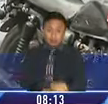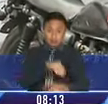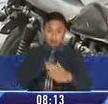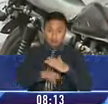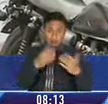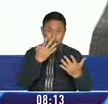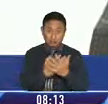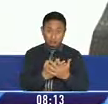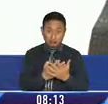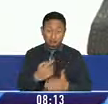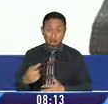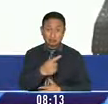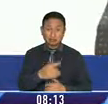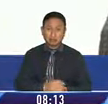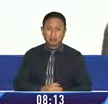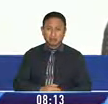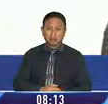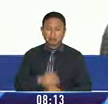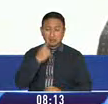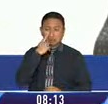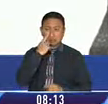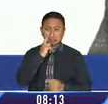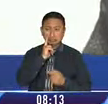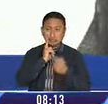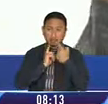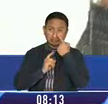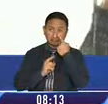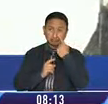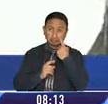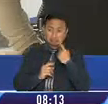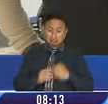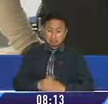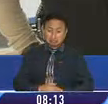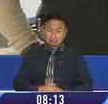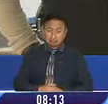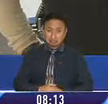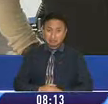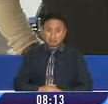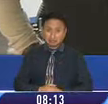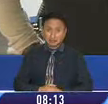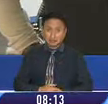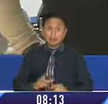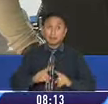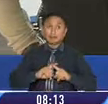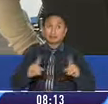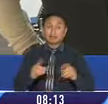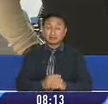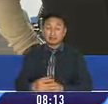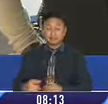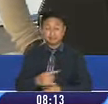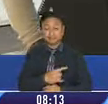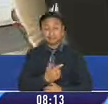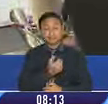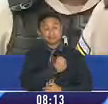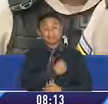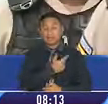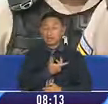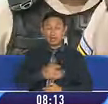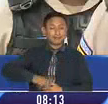policía, ahí sí, las lágrimas se le escapaban a uno de los pillos. Sin embargo, para arrepentimientos, era